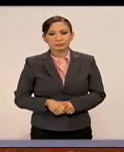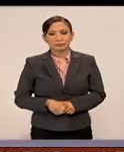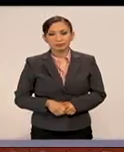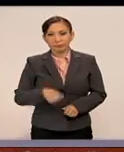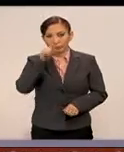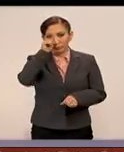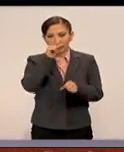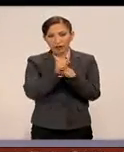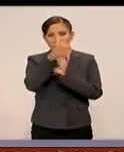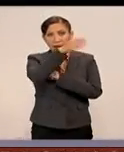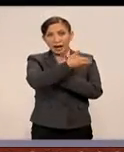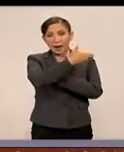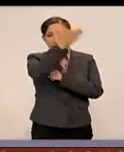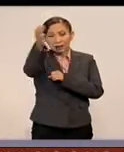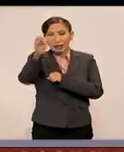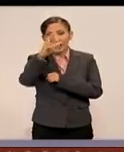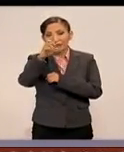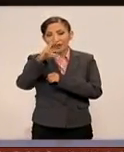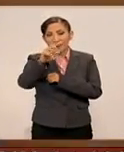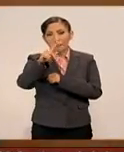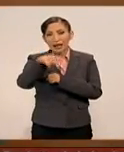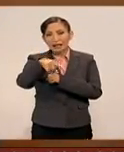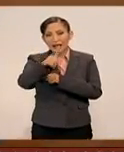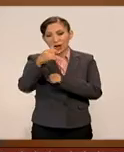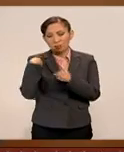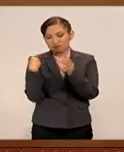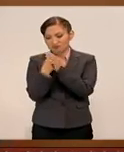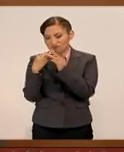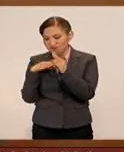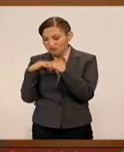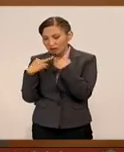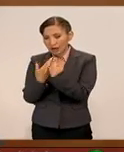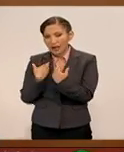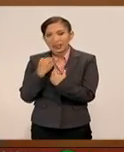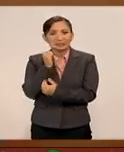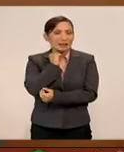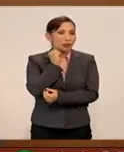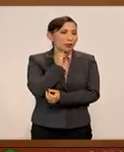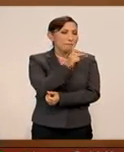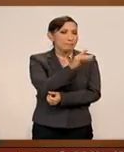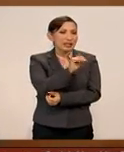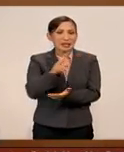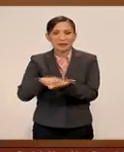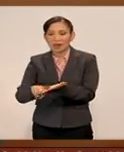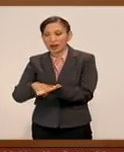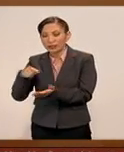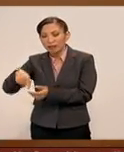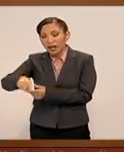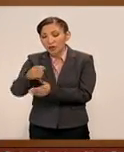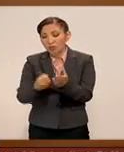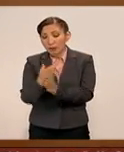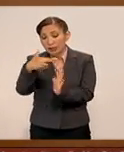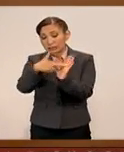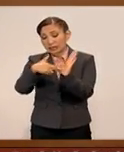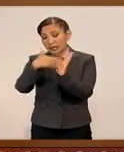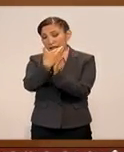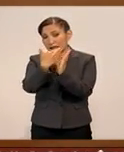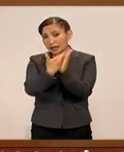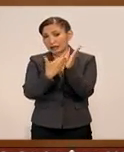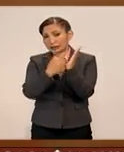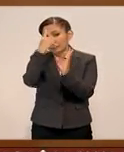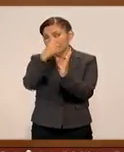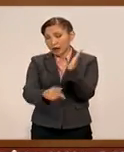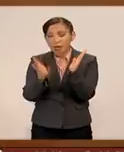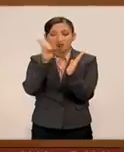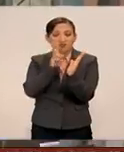El secretario del Medio Ambiente, Rafael Paquiano, se reunió en privado con senadores del PRI y del Verde. Ahí dijo que dentro de las nuevas normas para